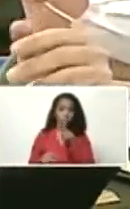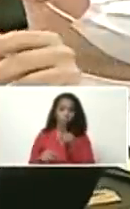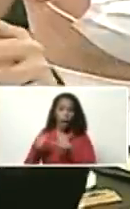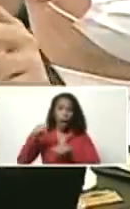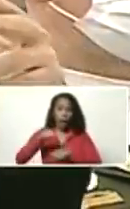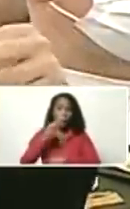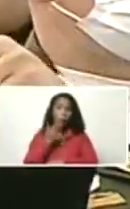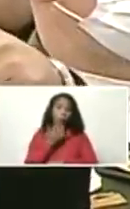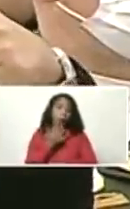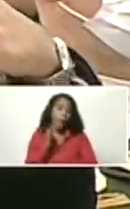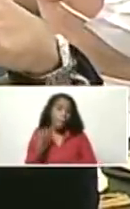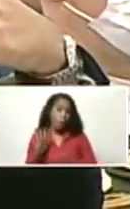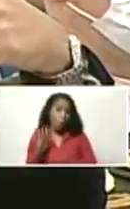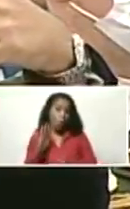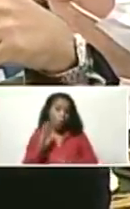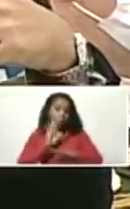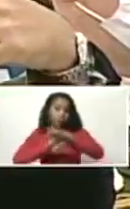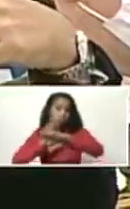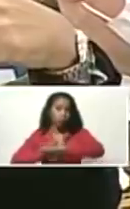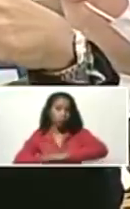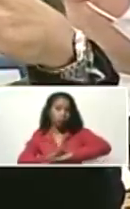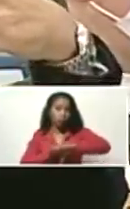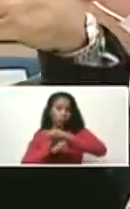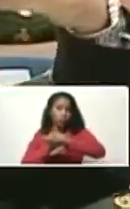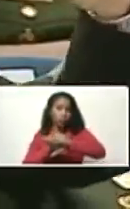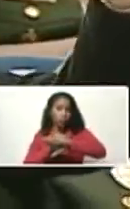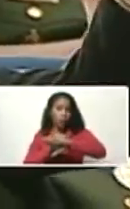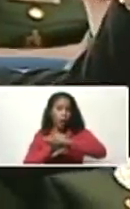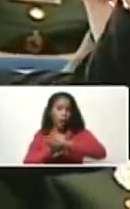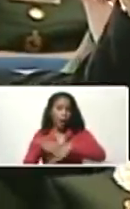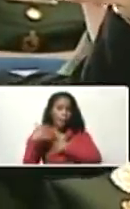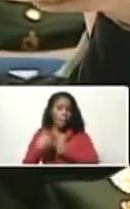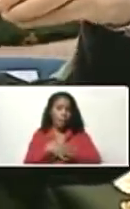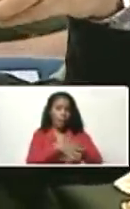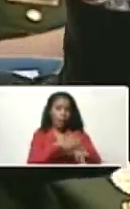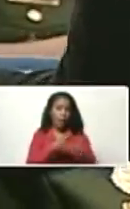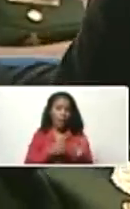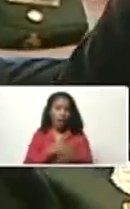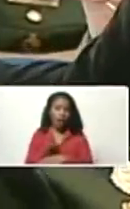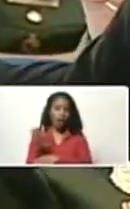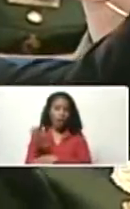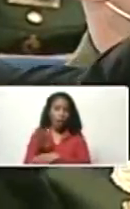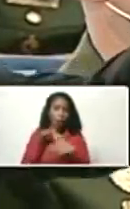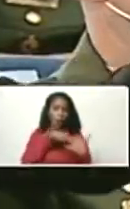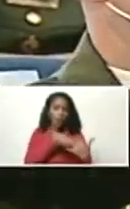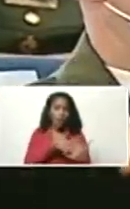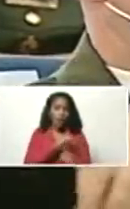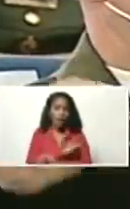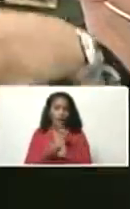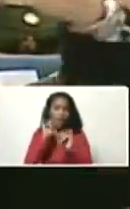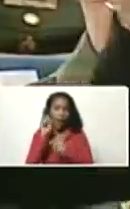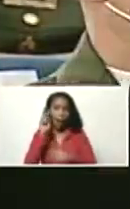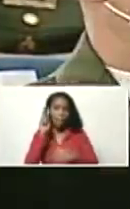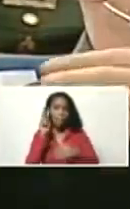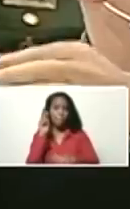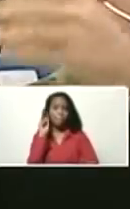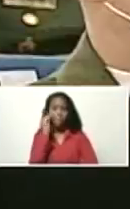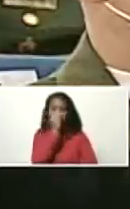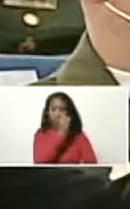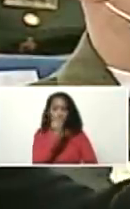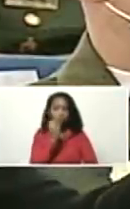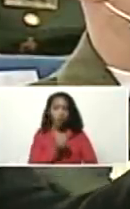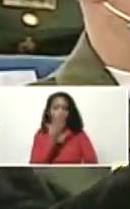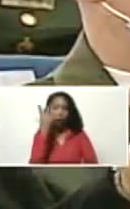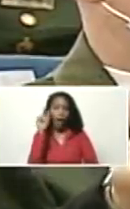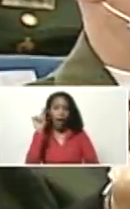ejemplo, se convocaron a marchas que iban a conducir una batalla final en Miraflores, haciendo pronóstico. Ya se